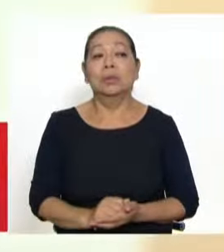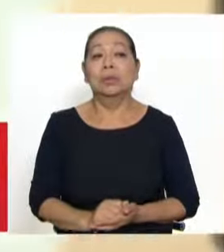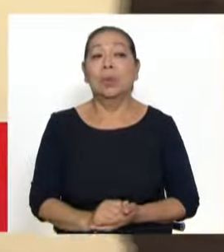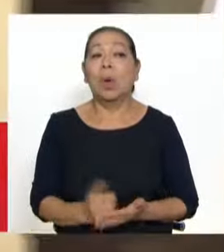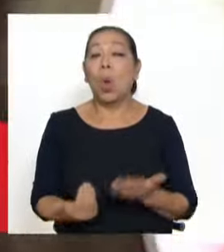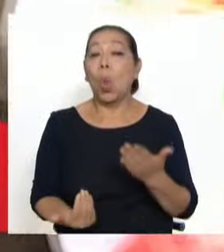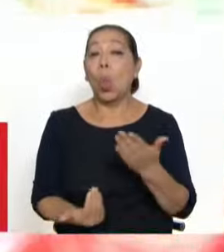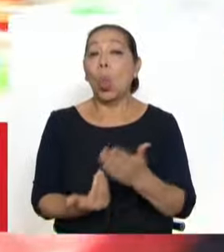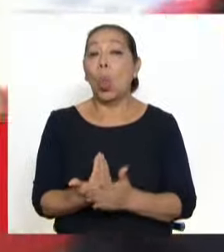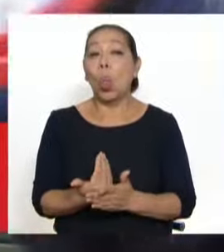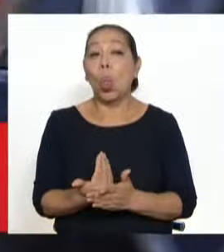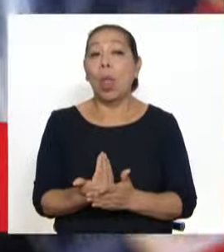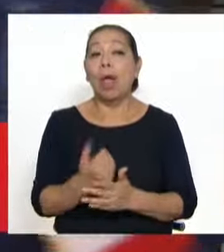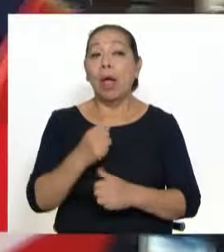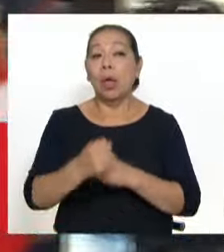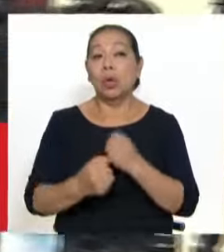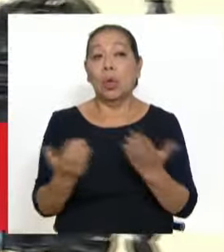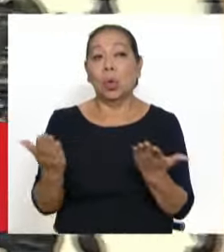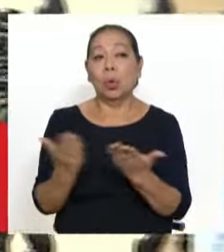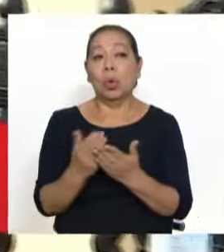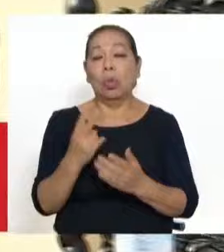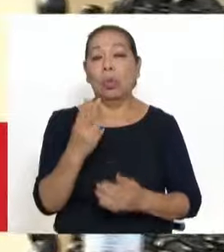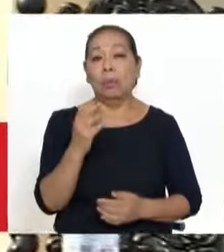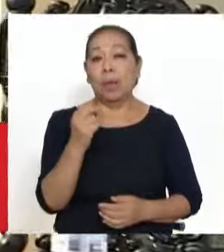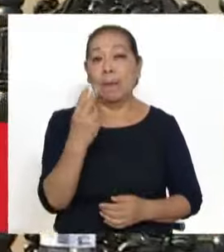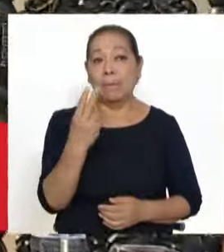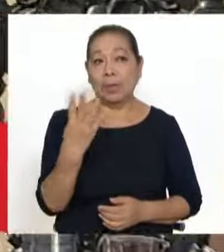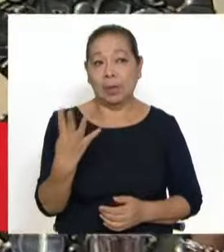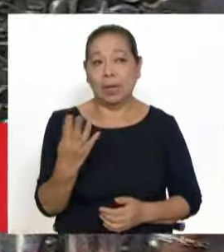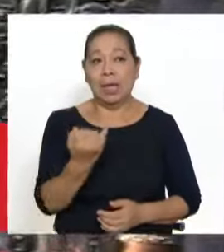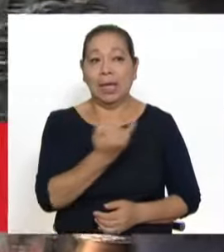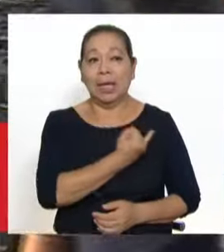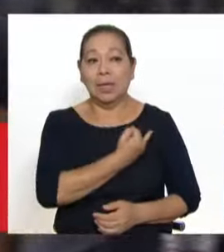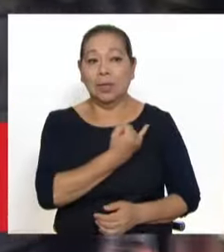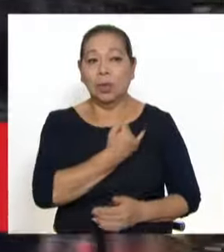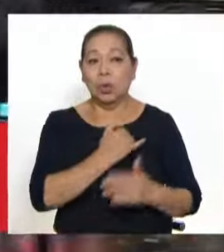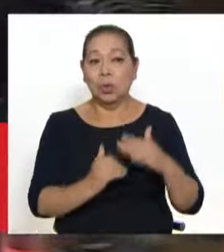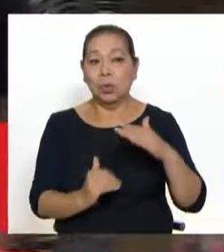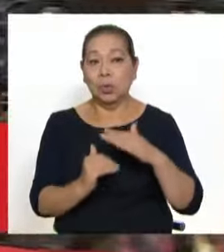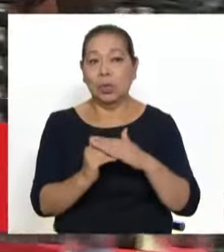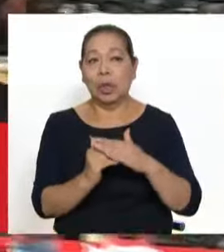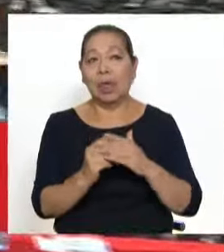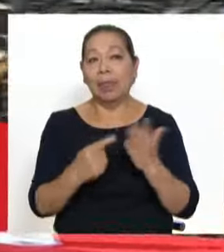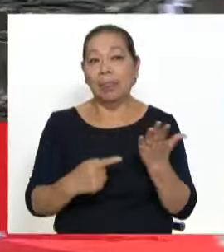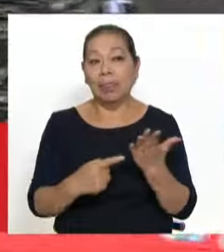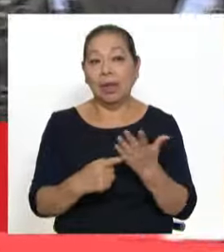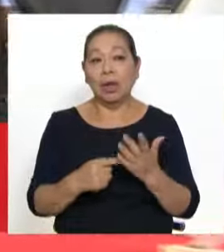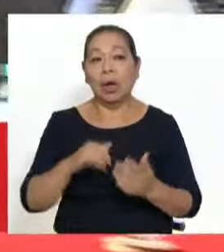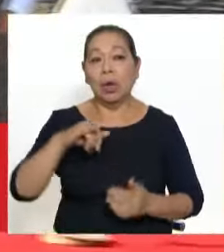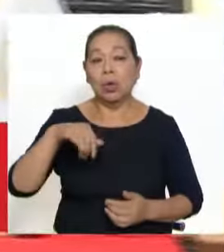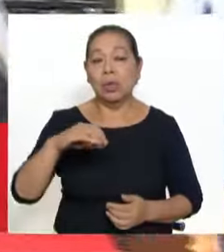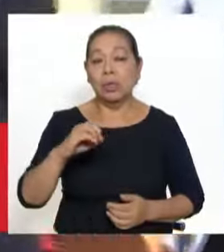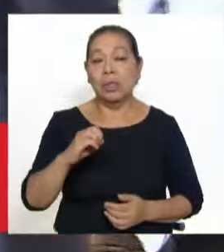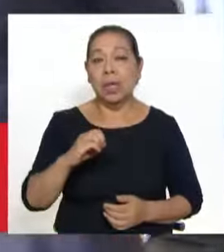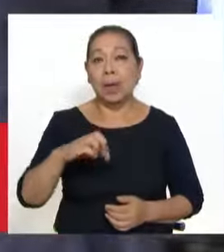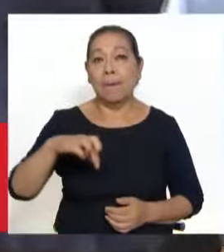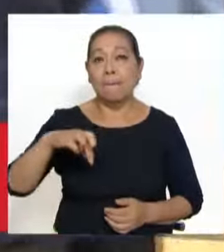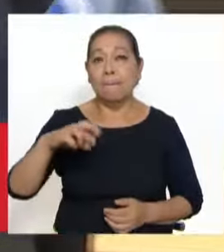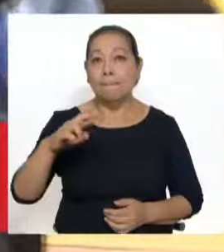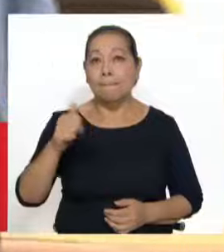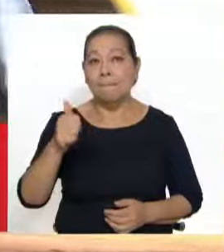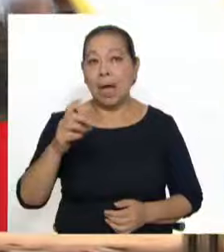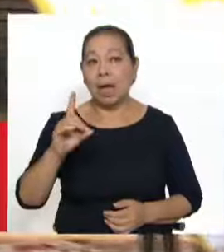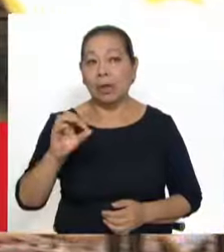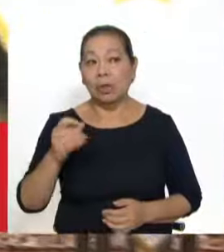por inaugurado el año académico 2024 en el Instituto de Educación Superior Tecnológico Público José Pardo, uno de